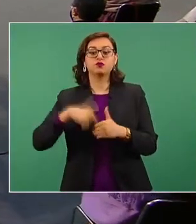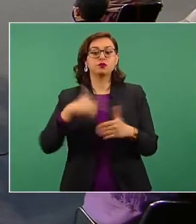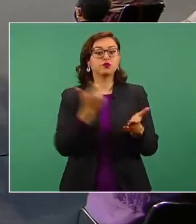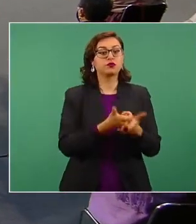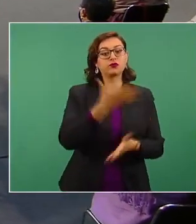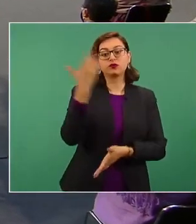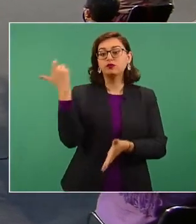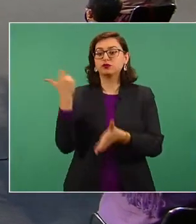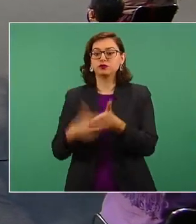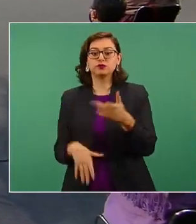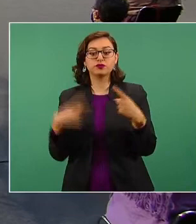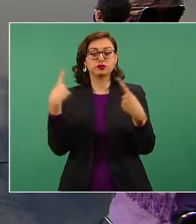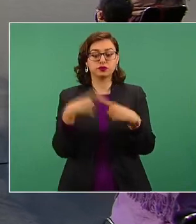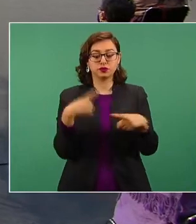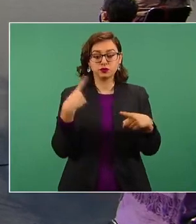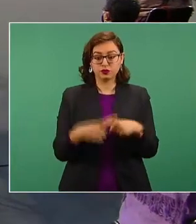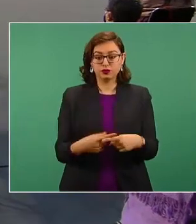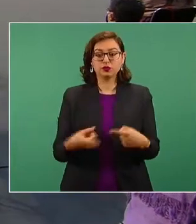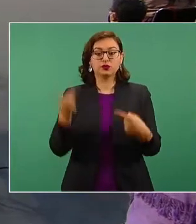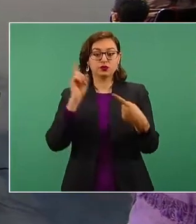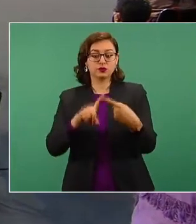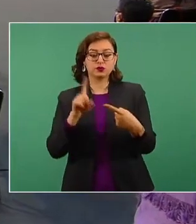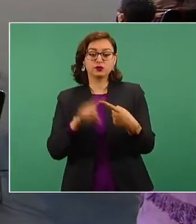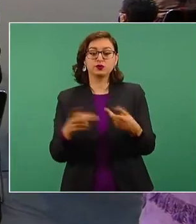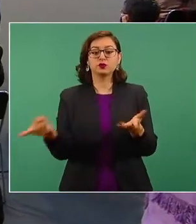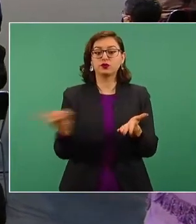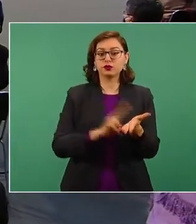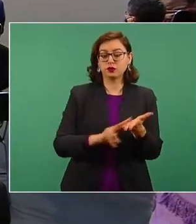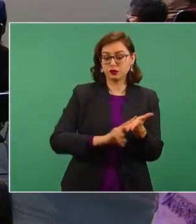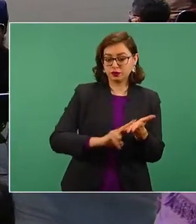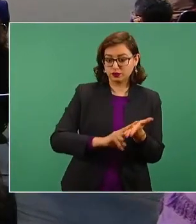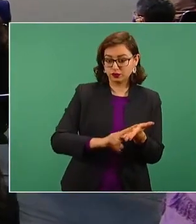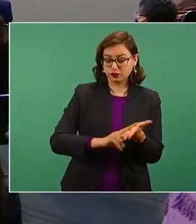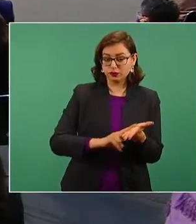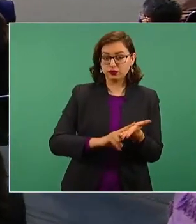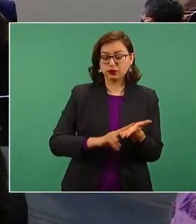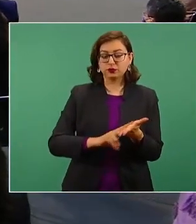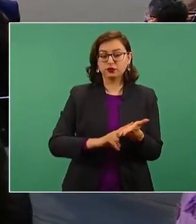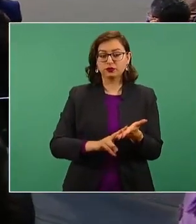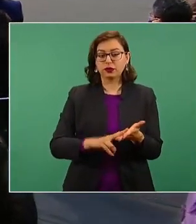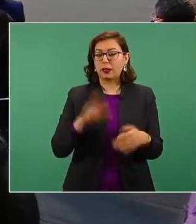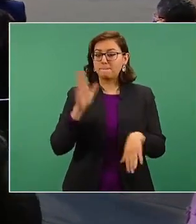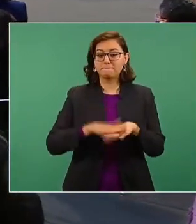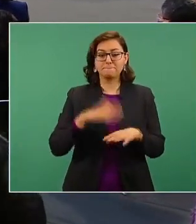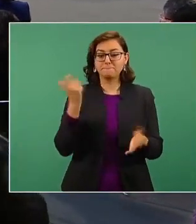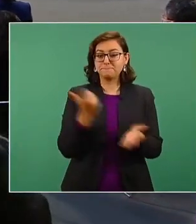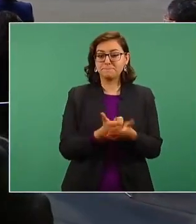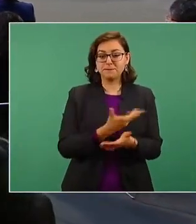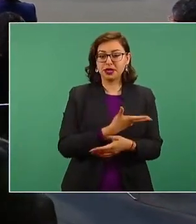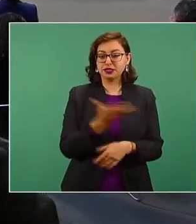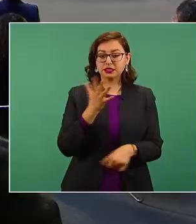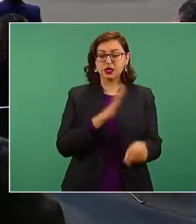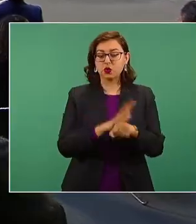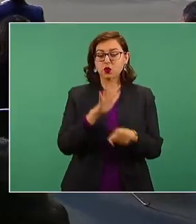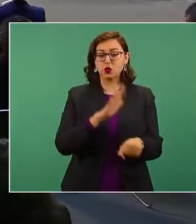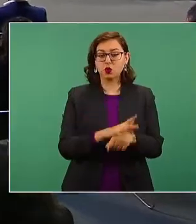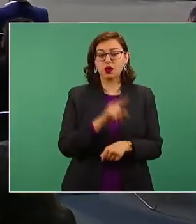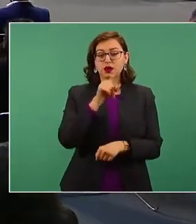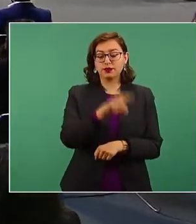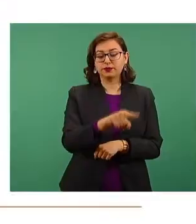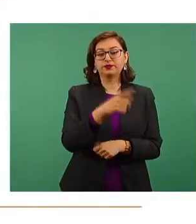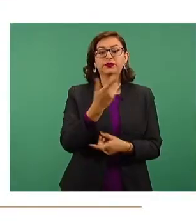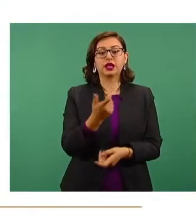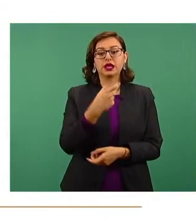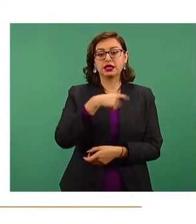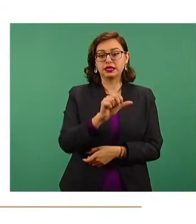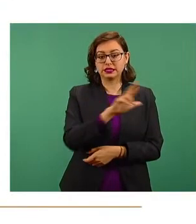la gasolina regular. La gasolina regular la encontramos con el precio y el margen más alto en franquicia Pemex de Isla Mujeres,